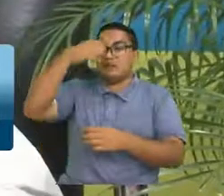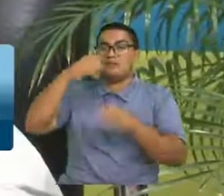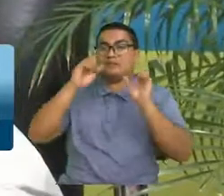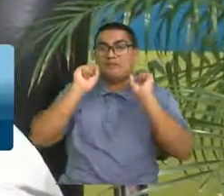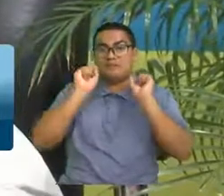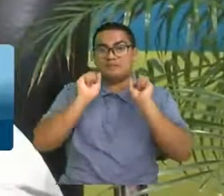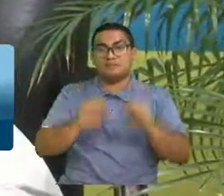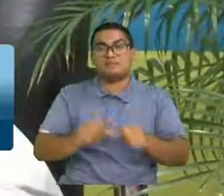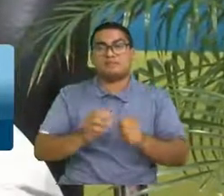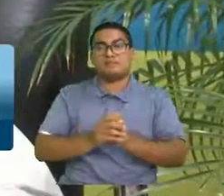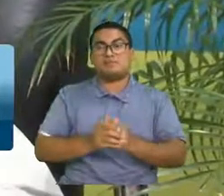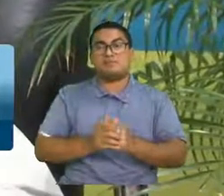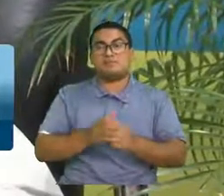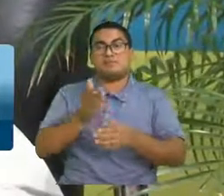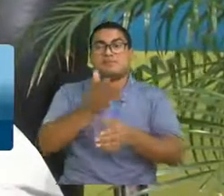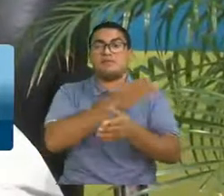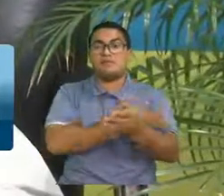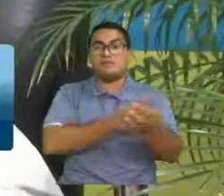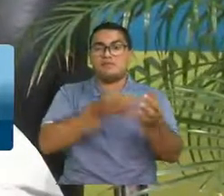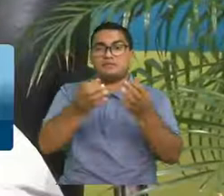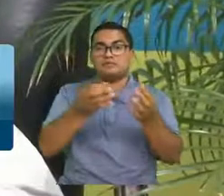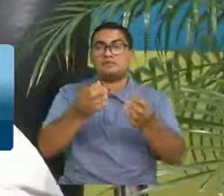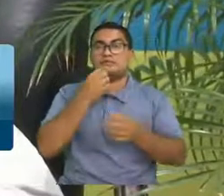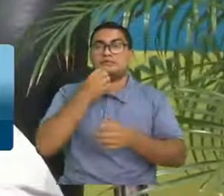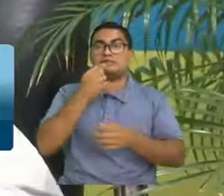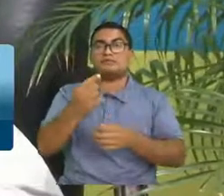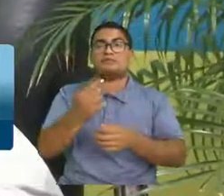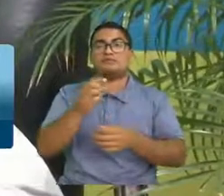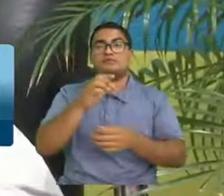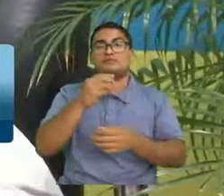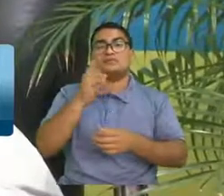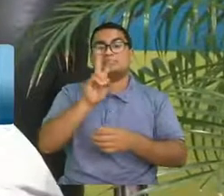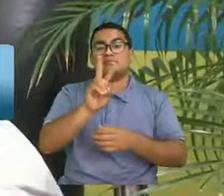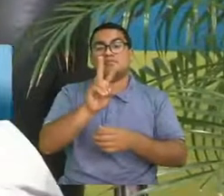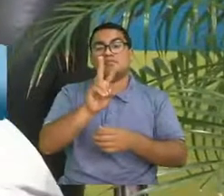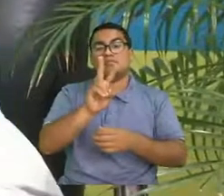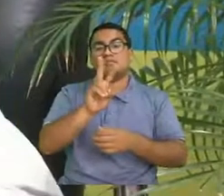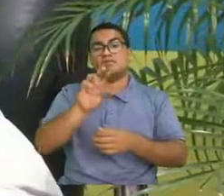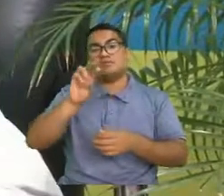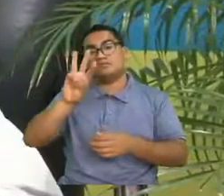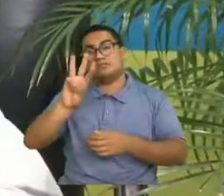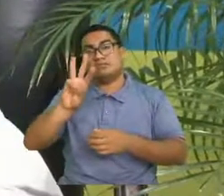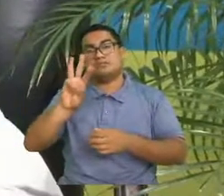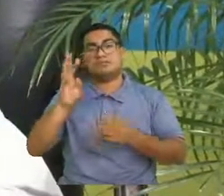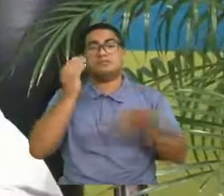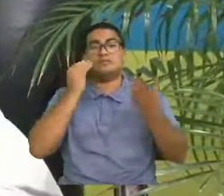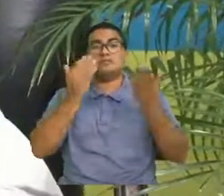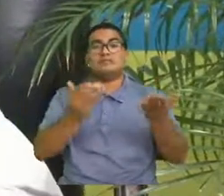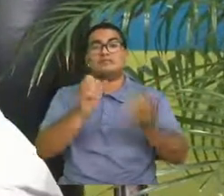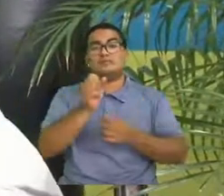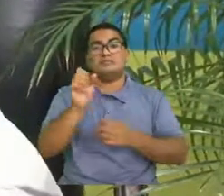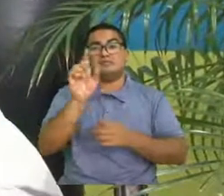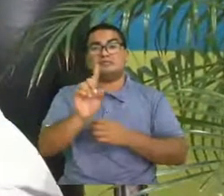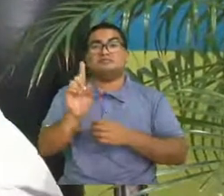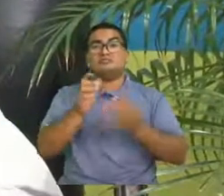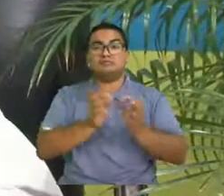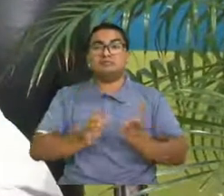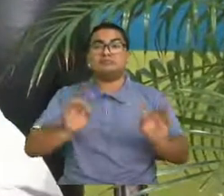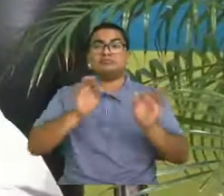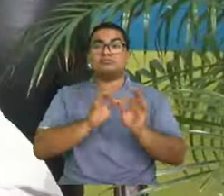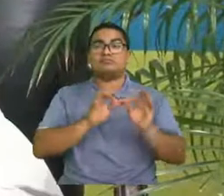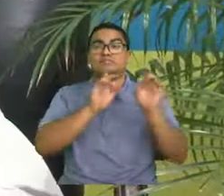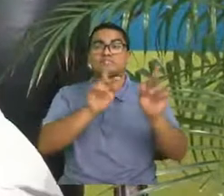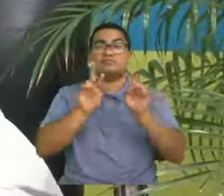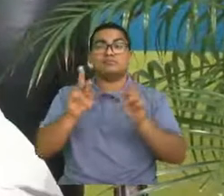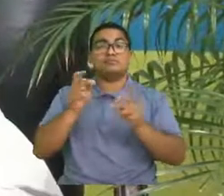tarde. Y ya como le mencioné antes, los días centrales que son el 2 y el 3 de mayo, que son sábado y domingo. Incluso para las personas